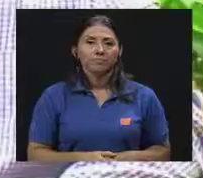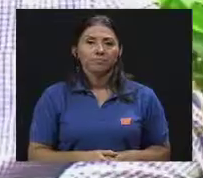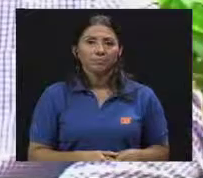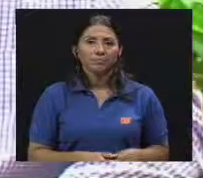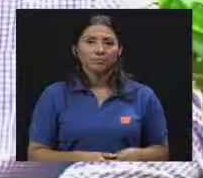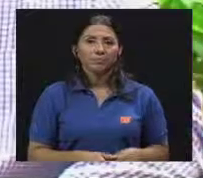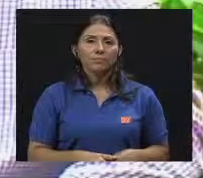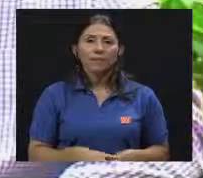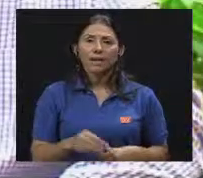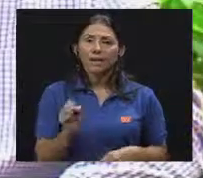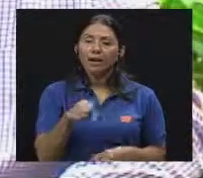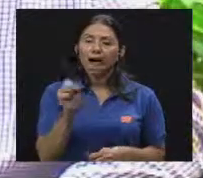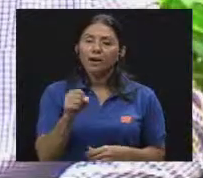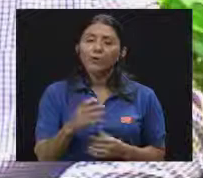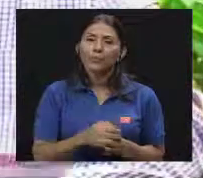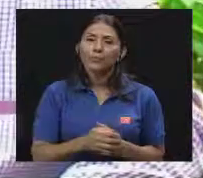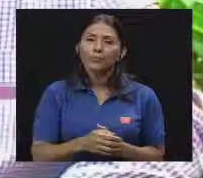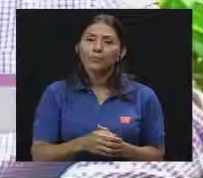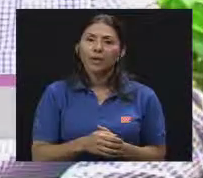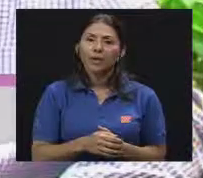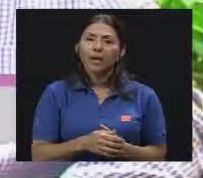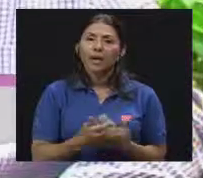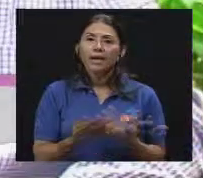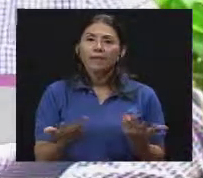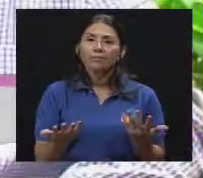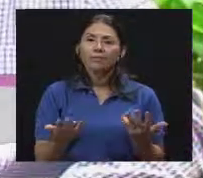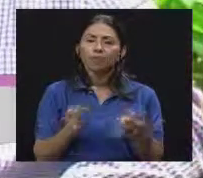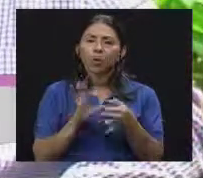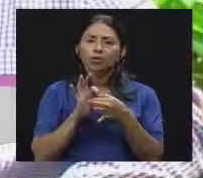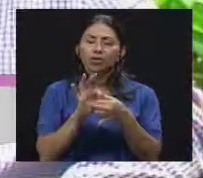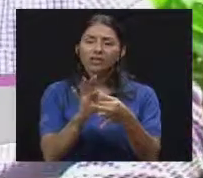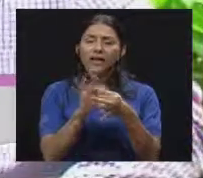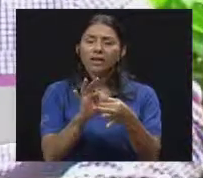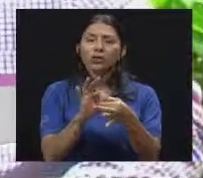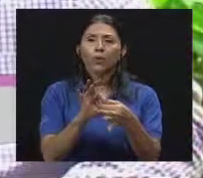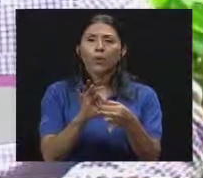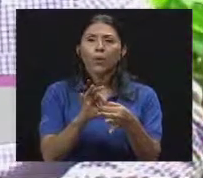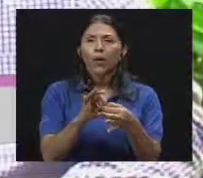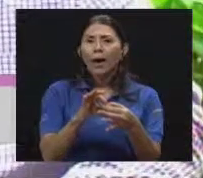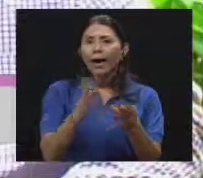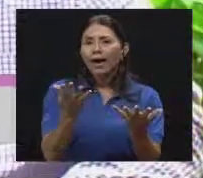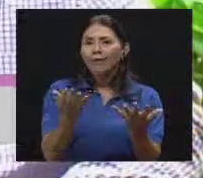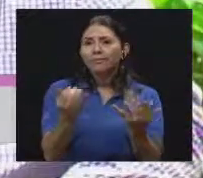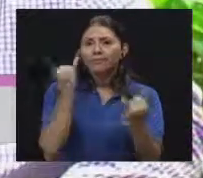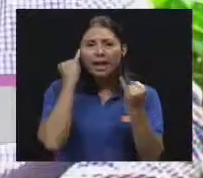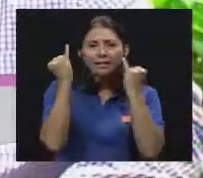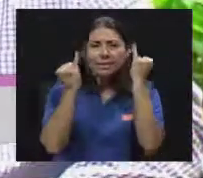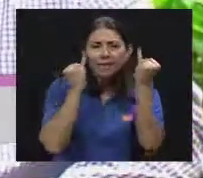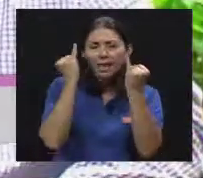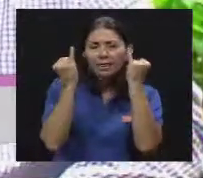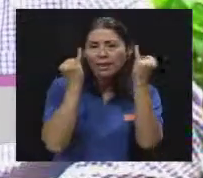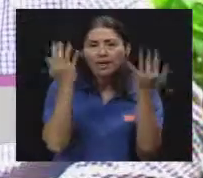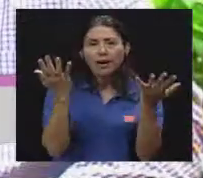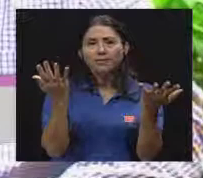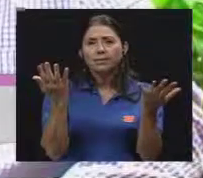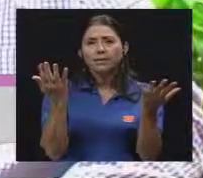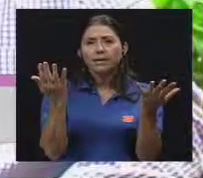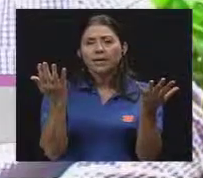Claro. Después, con respecto a las iniciativas que se dan más en el